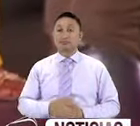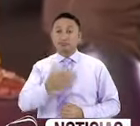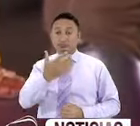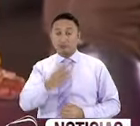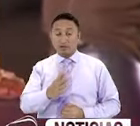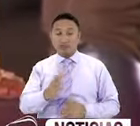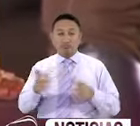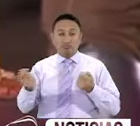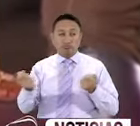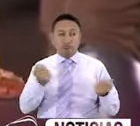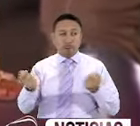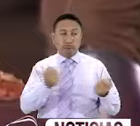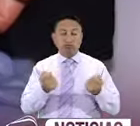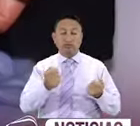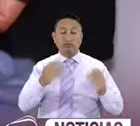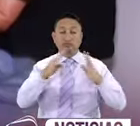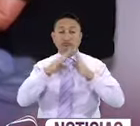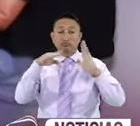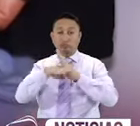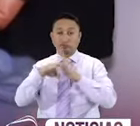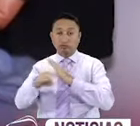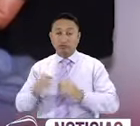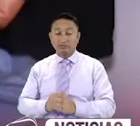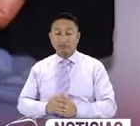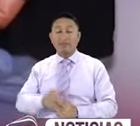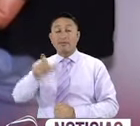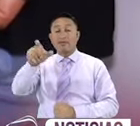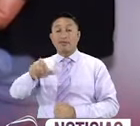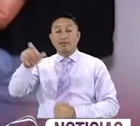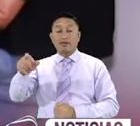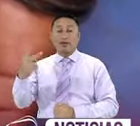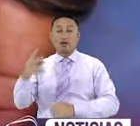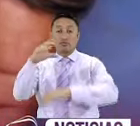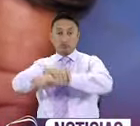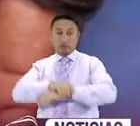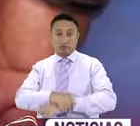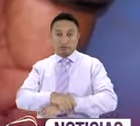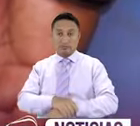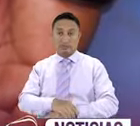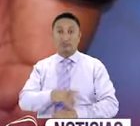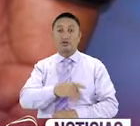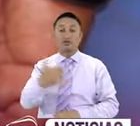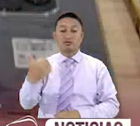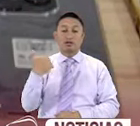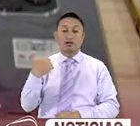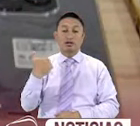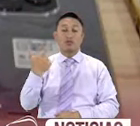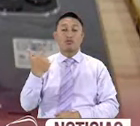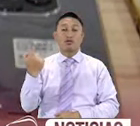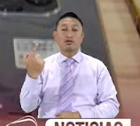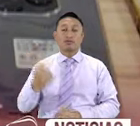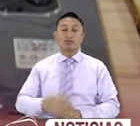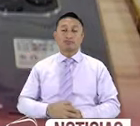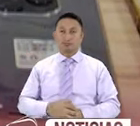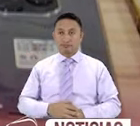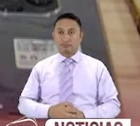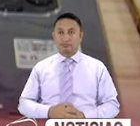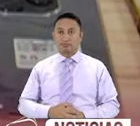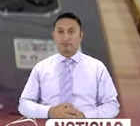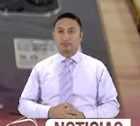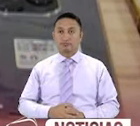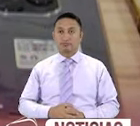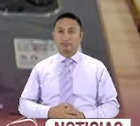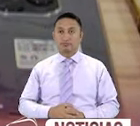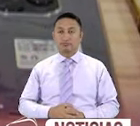y allanamientos, se logró la detención de 2 sujetos quienes portaban un arma de fuego de largo alcance en su